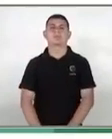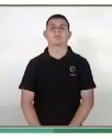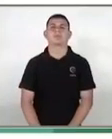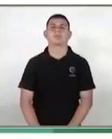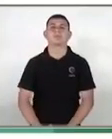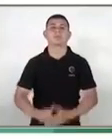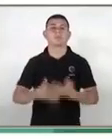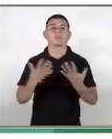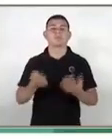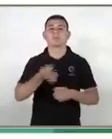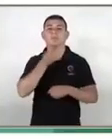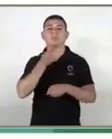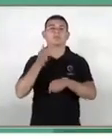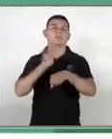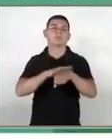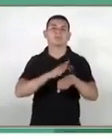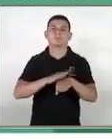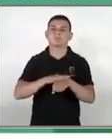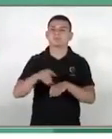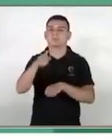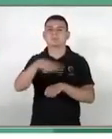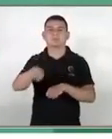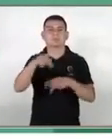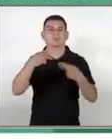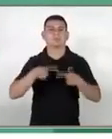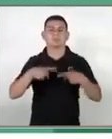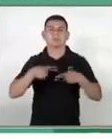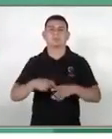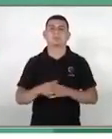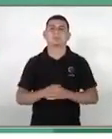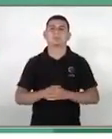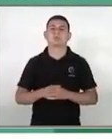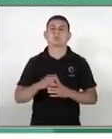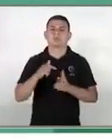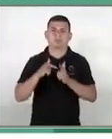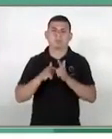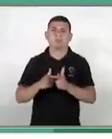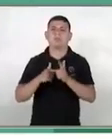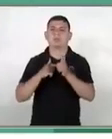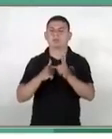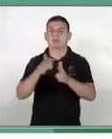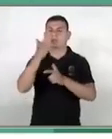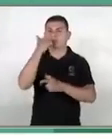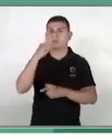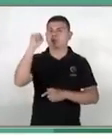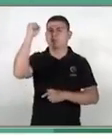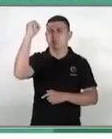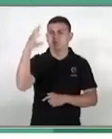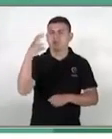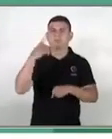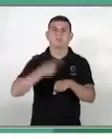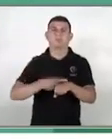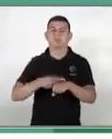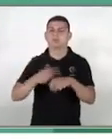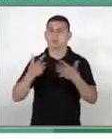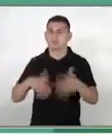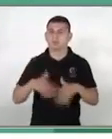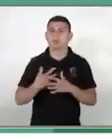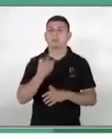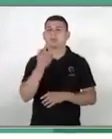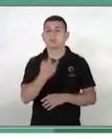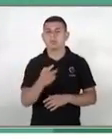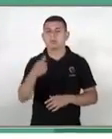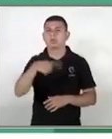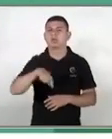muy importante recordarle a toda la población que continuamos en semáforo rojo de la pandemia. Por tanto,